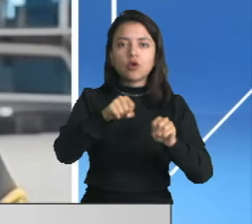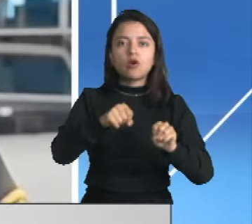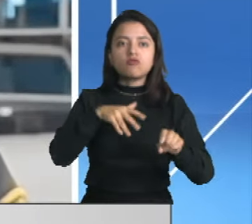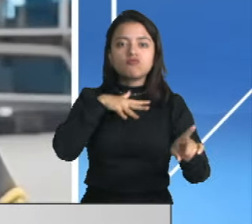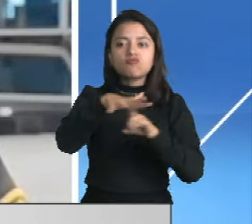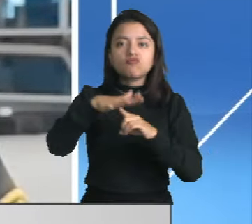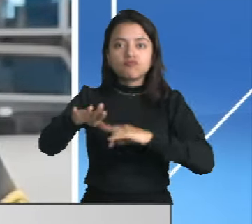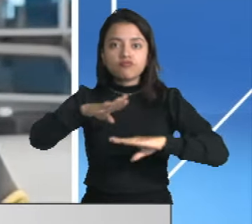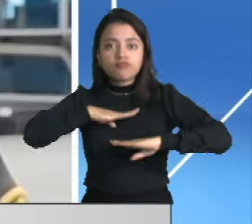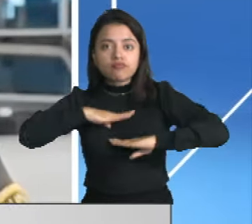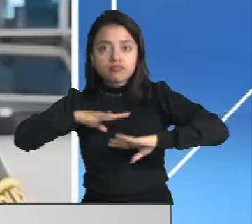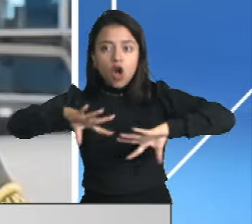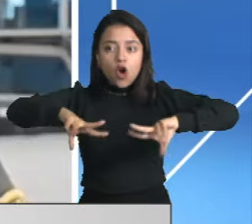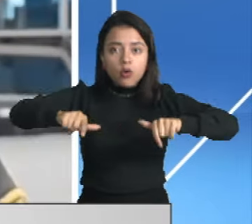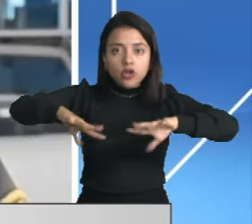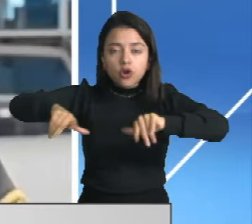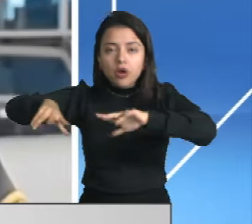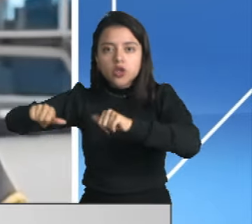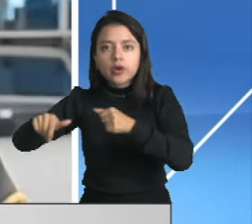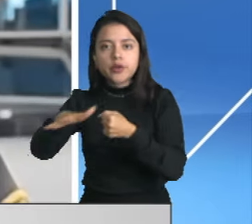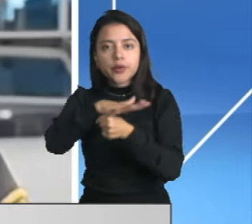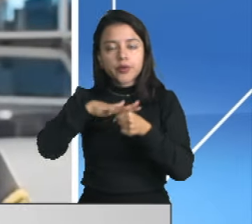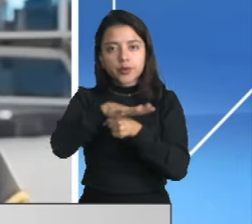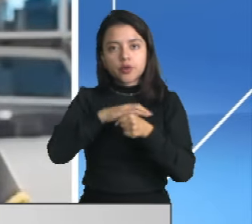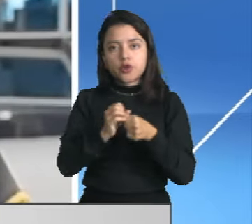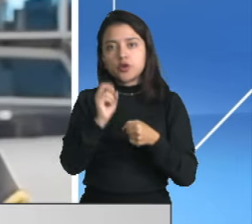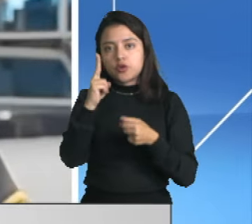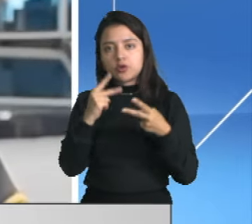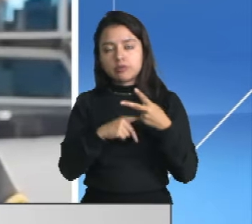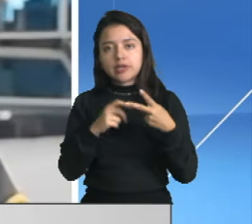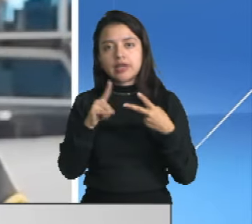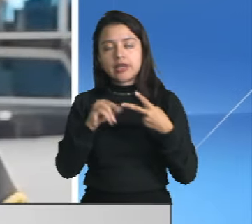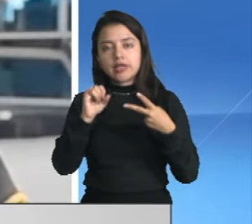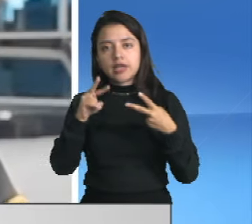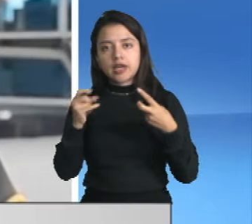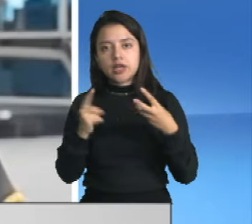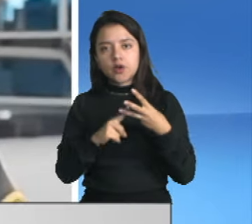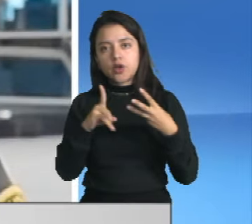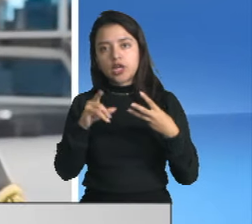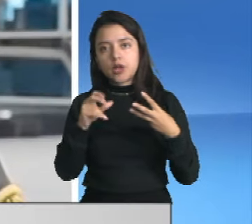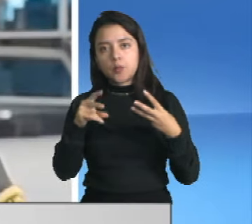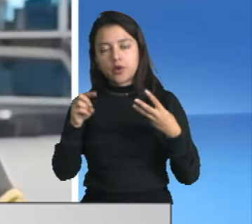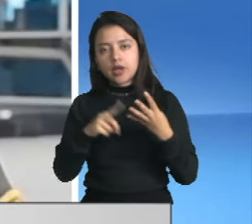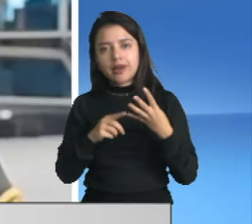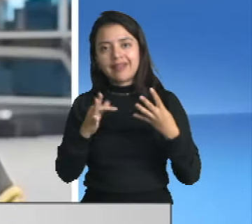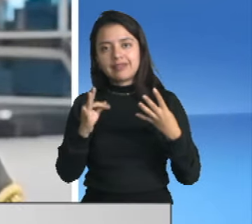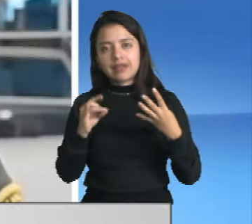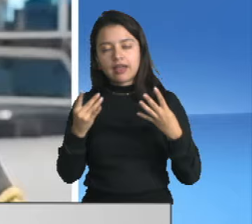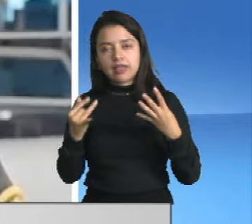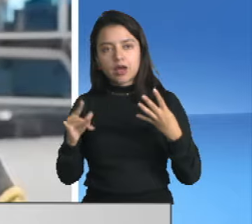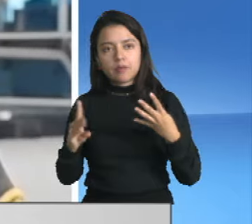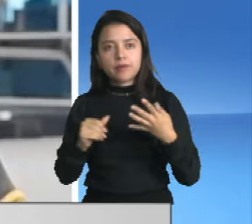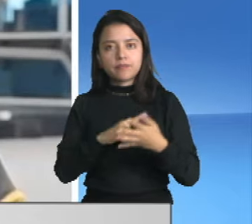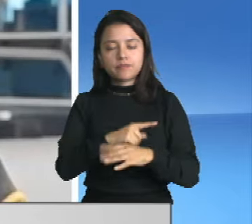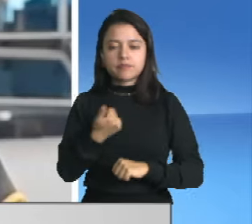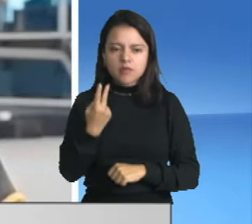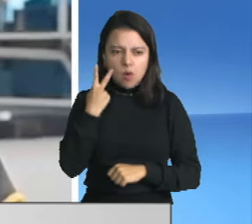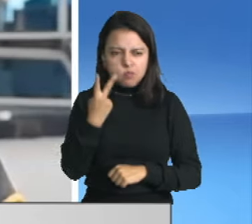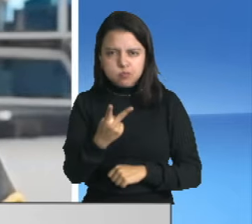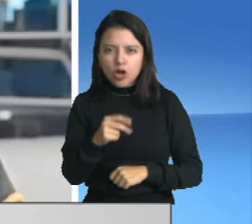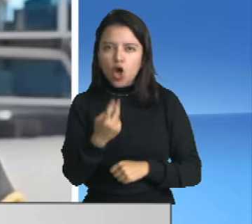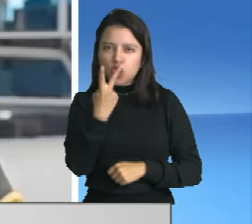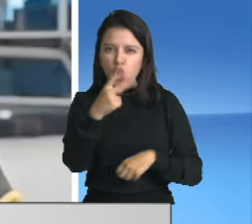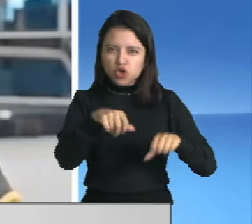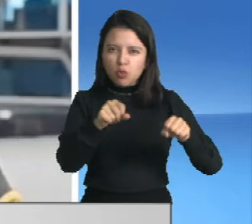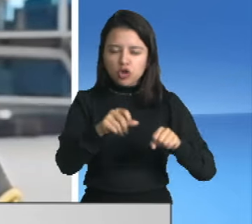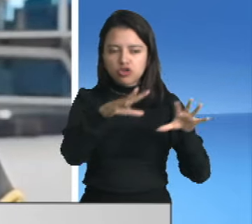la tranquilidad de la ciudadanía en los barrios Ciudad 2000, El Ingenio, El Limonar y Tequendama. Se incautaron 2 motocicletas,